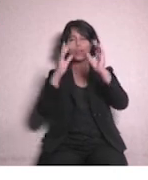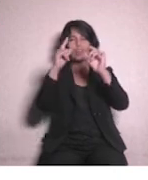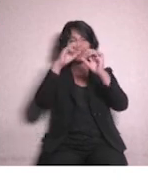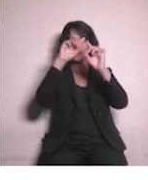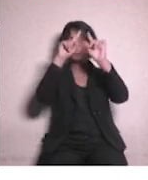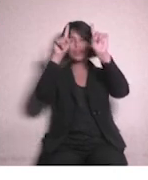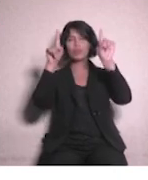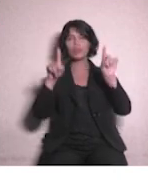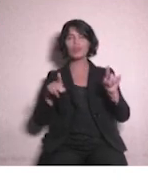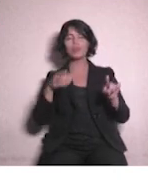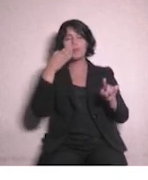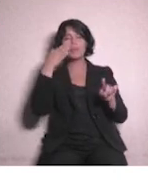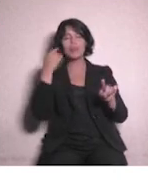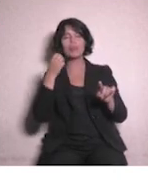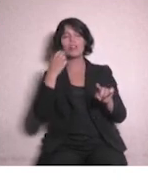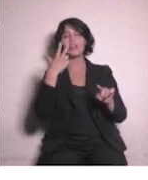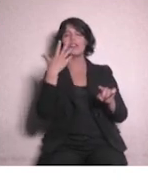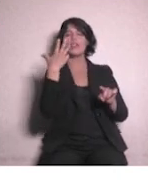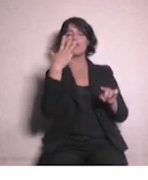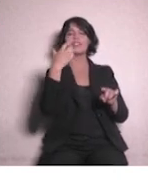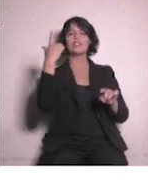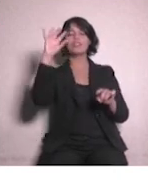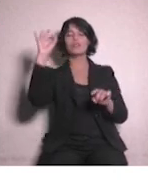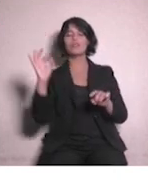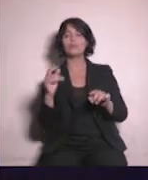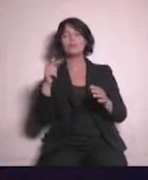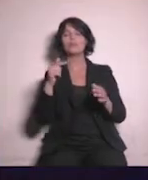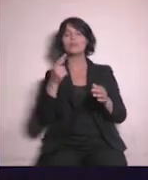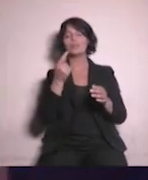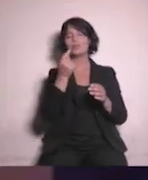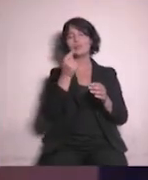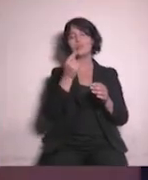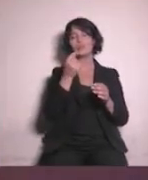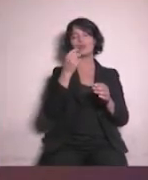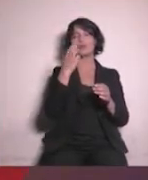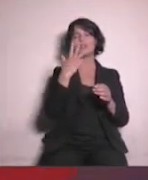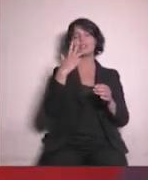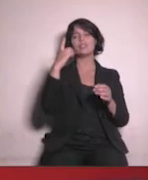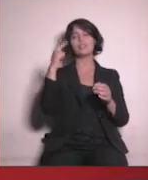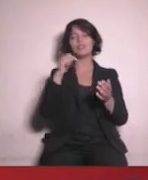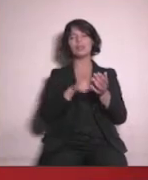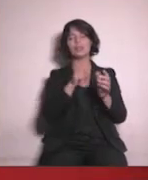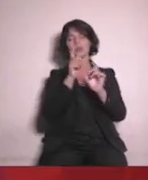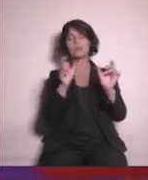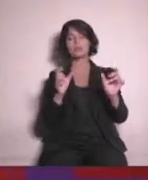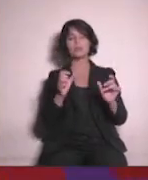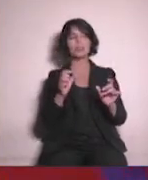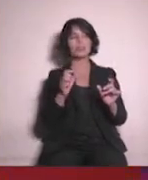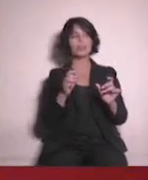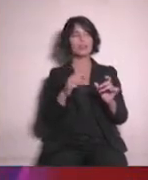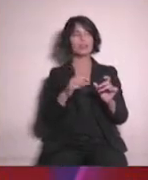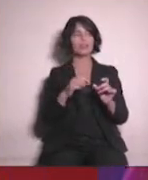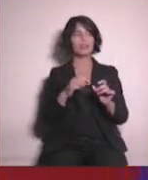pensión promedio? 95 mil pesos de las mujeres, 283 mil pesos promedio para los hombres.